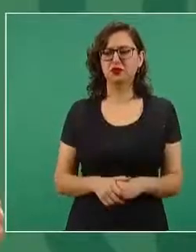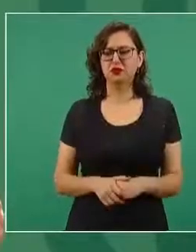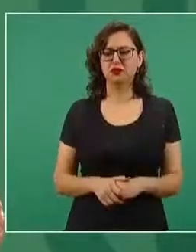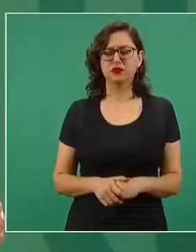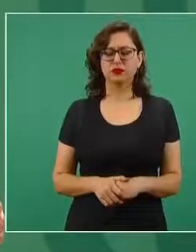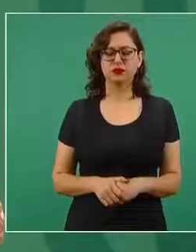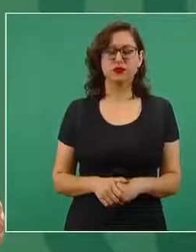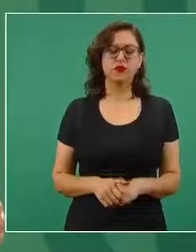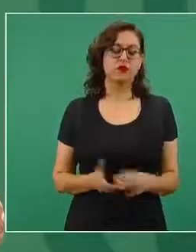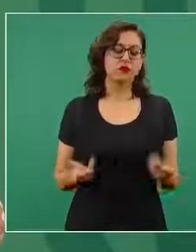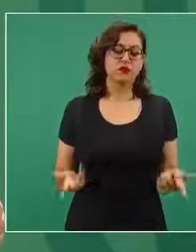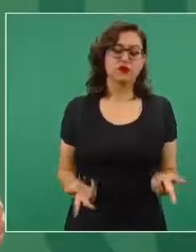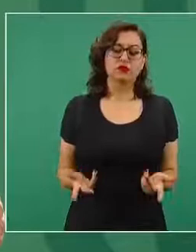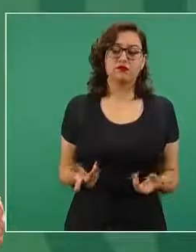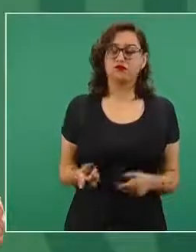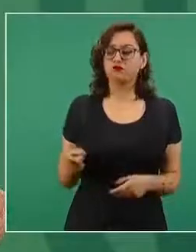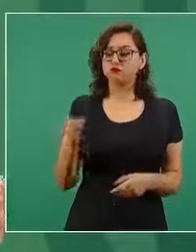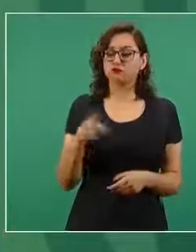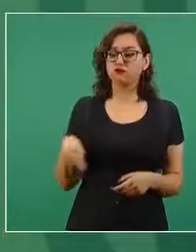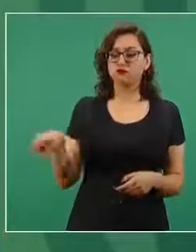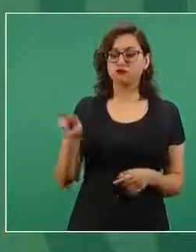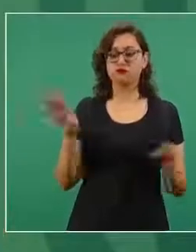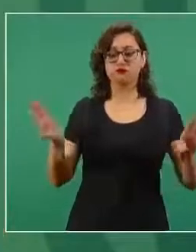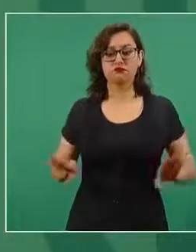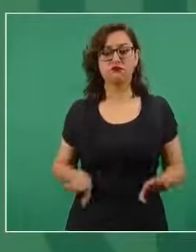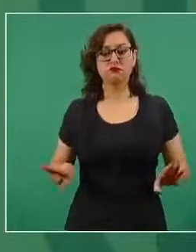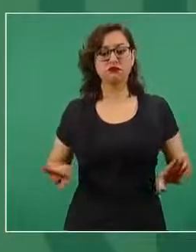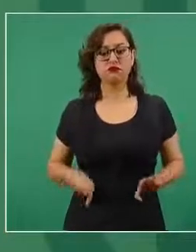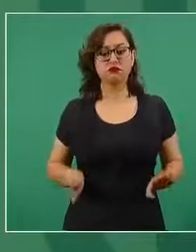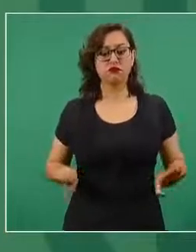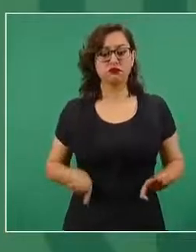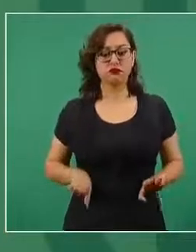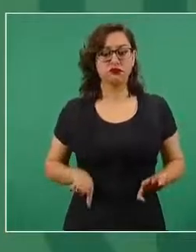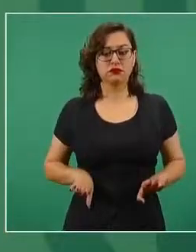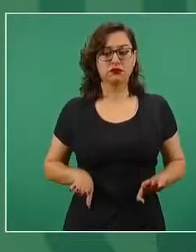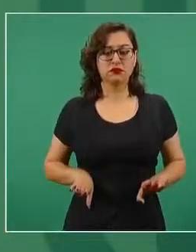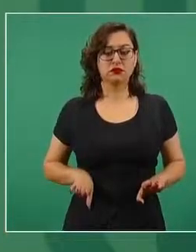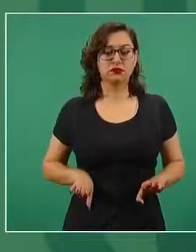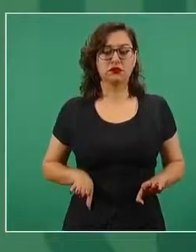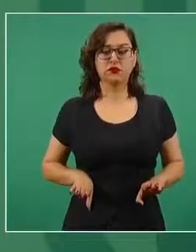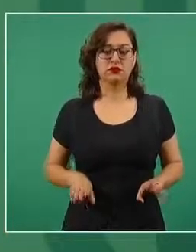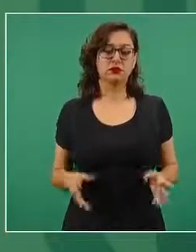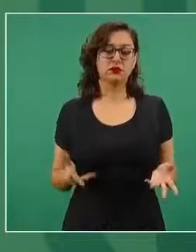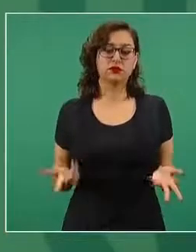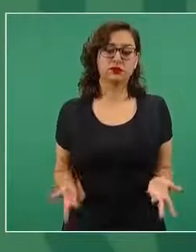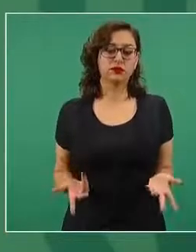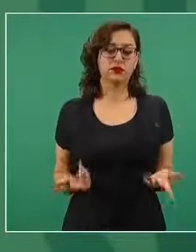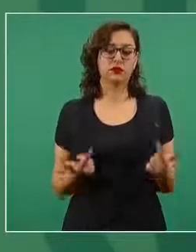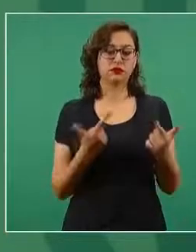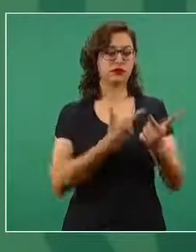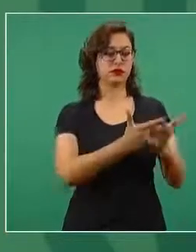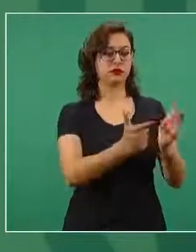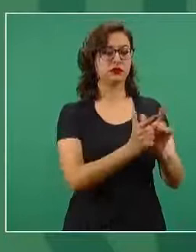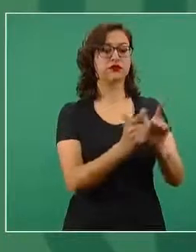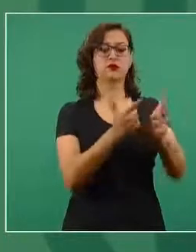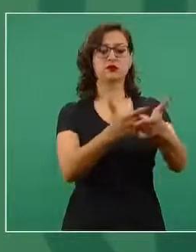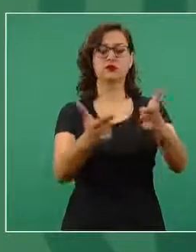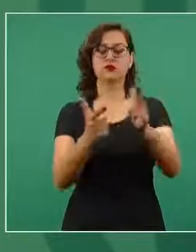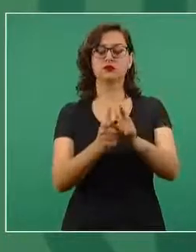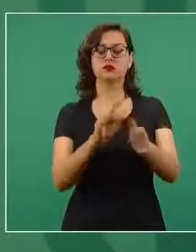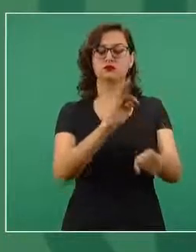porque son jueces que defienden a los grupos de intereses